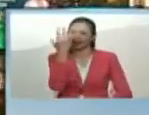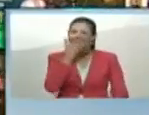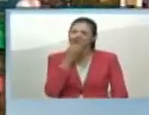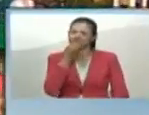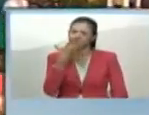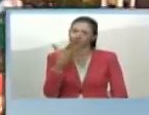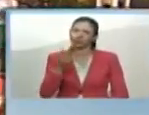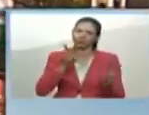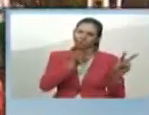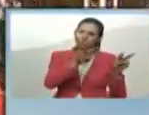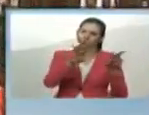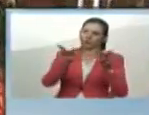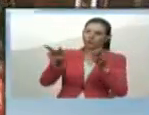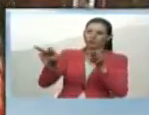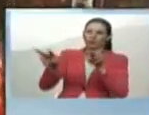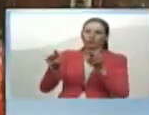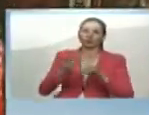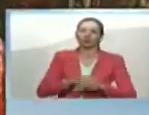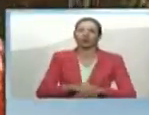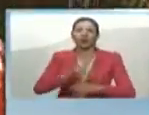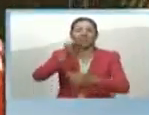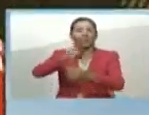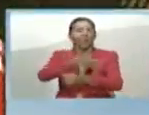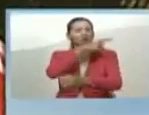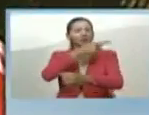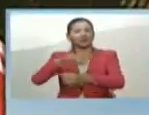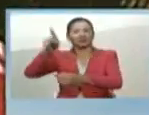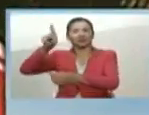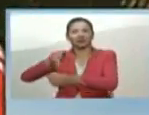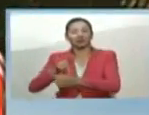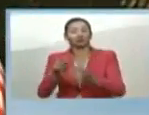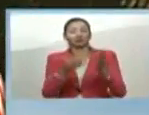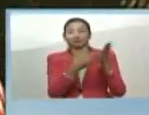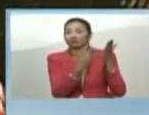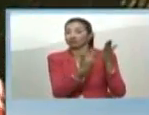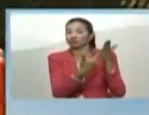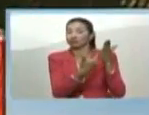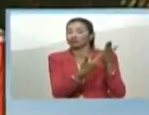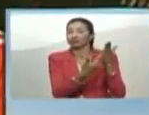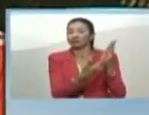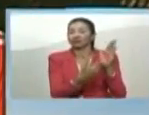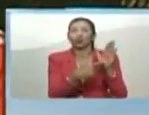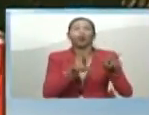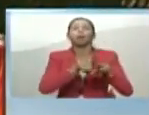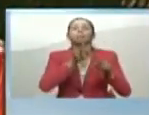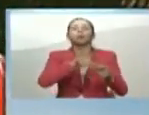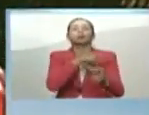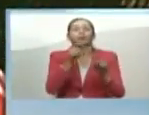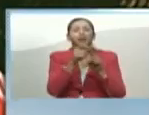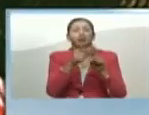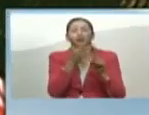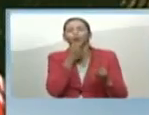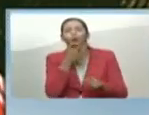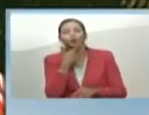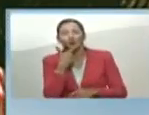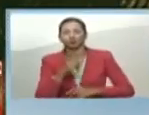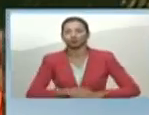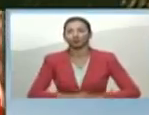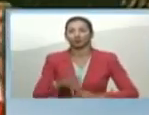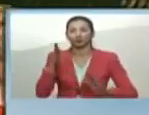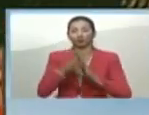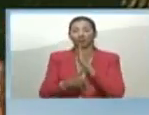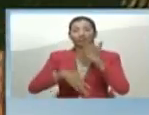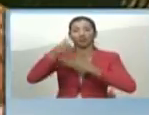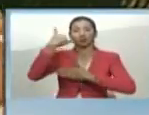aquí pura poesía hecha realidad sobre los proyectos socioproductivos